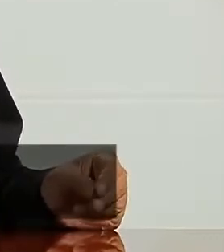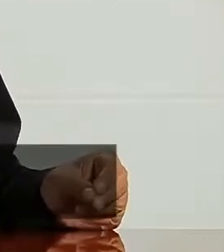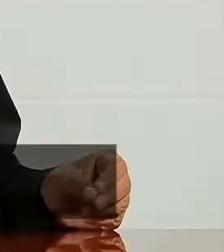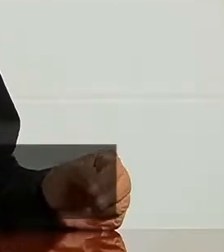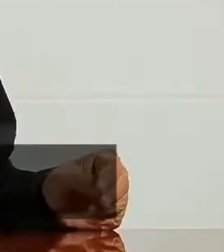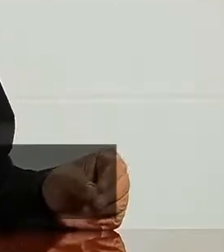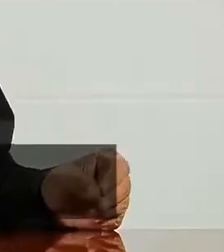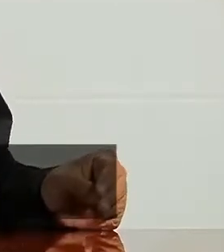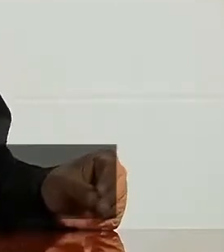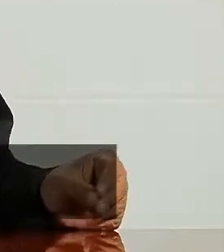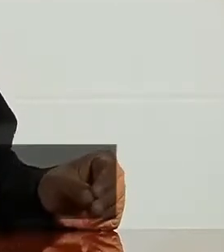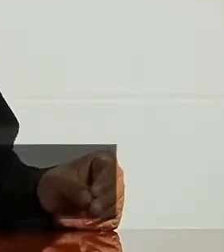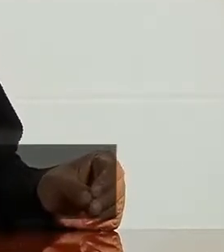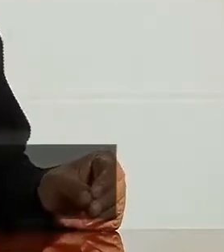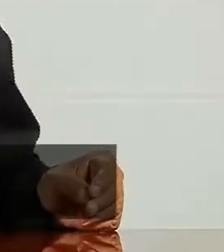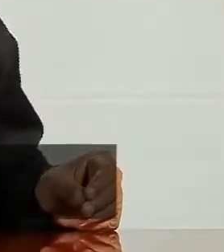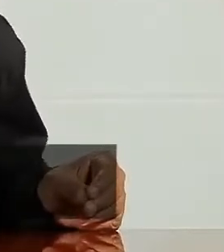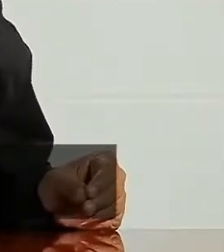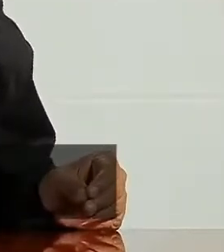papalomen iwan inancuahuitl,